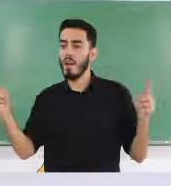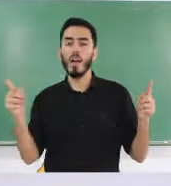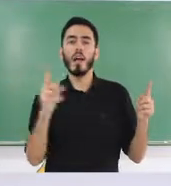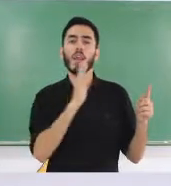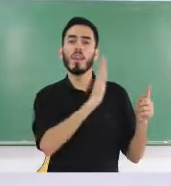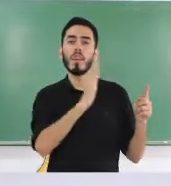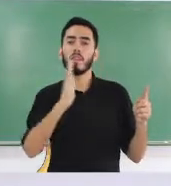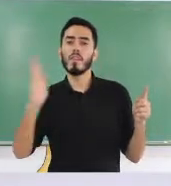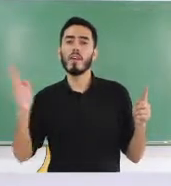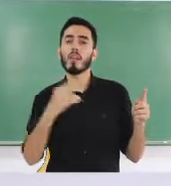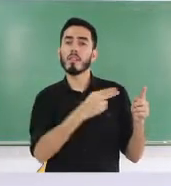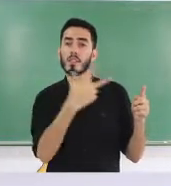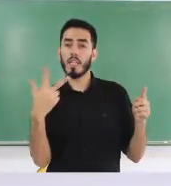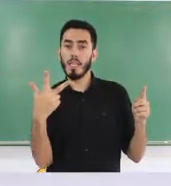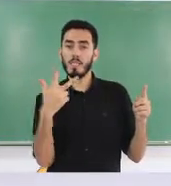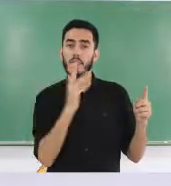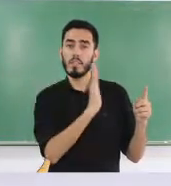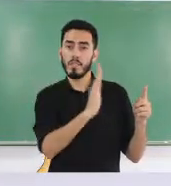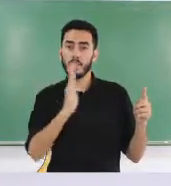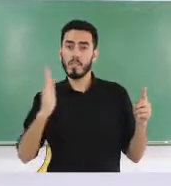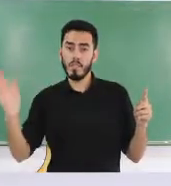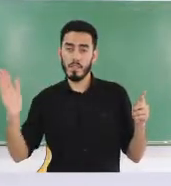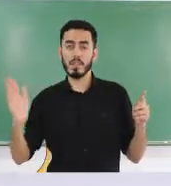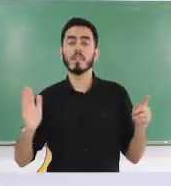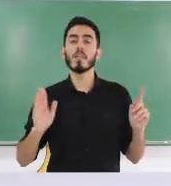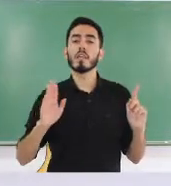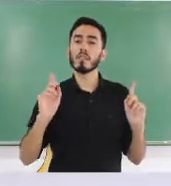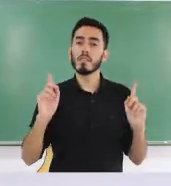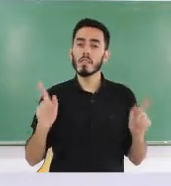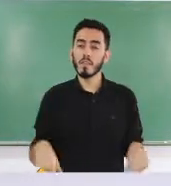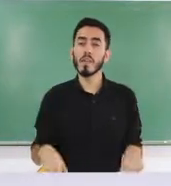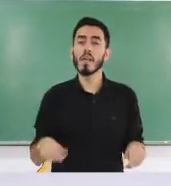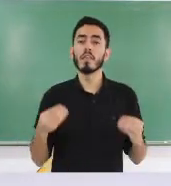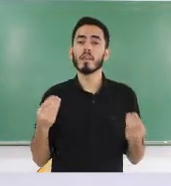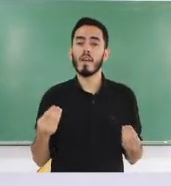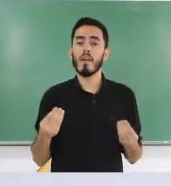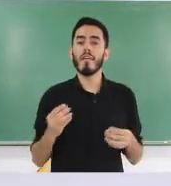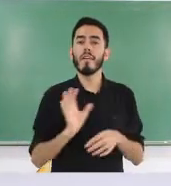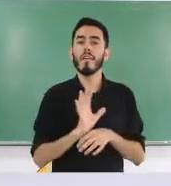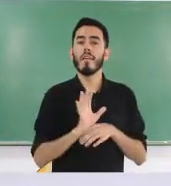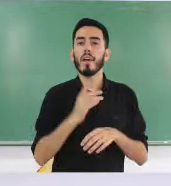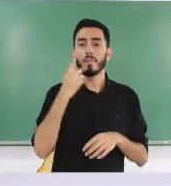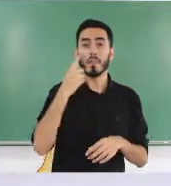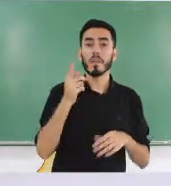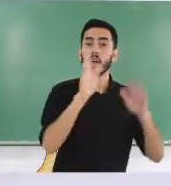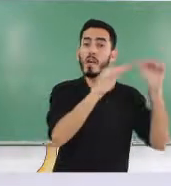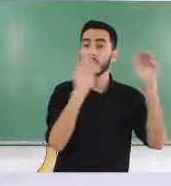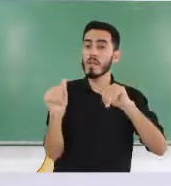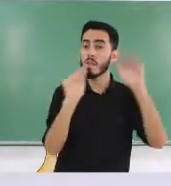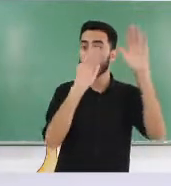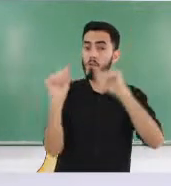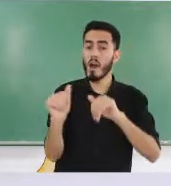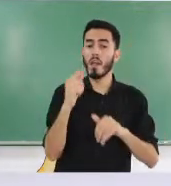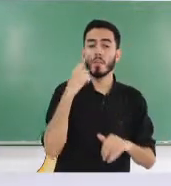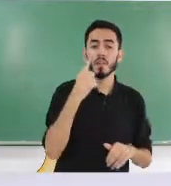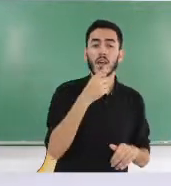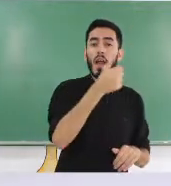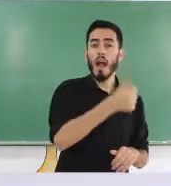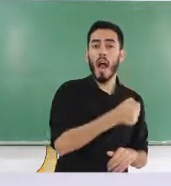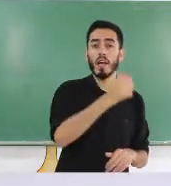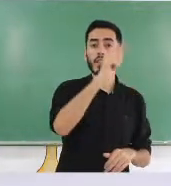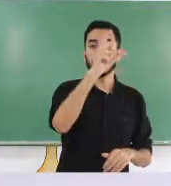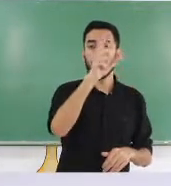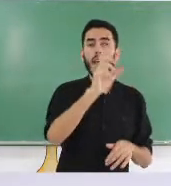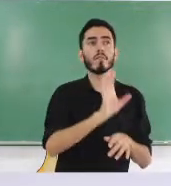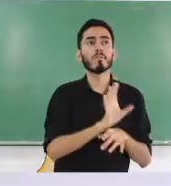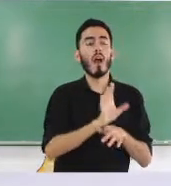iguales. Quedándonos así, también, segmentos homólogos. Fíjense que AC va